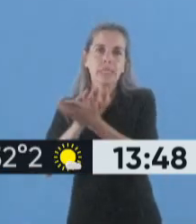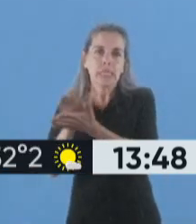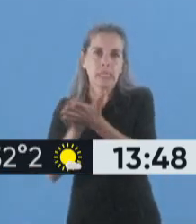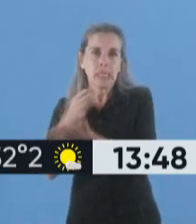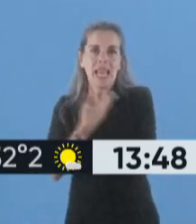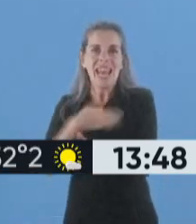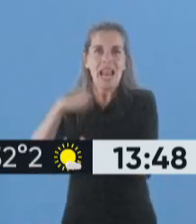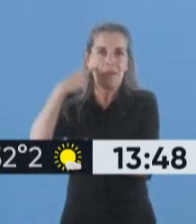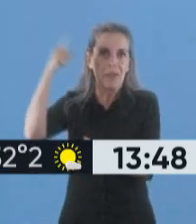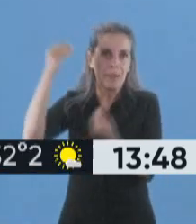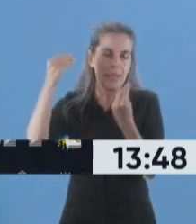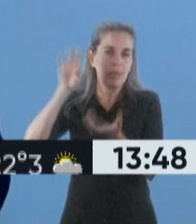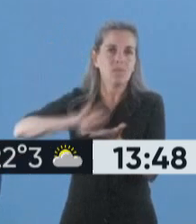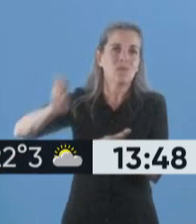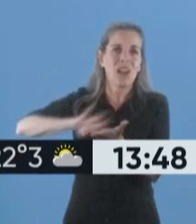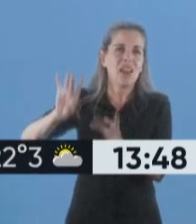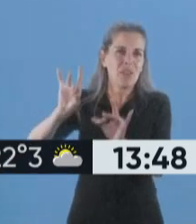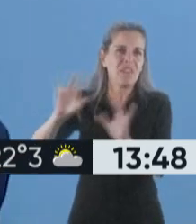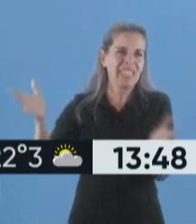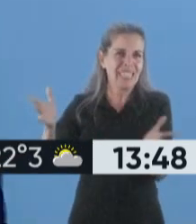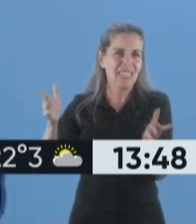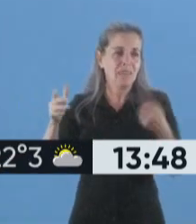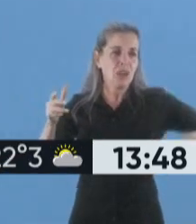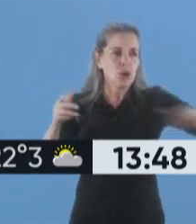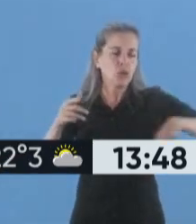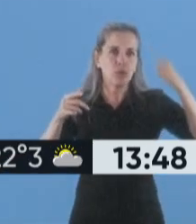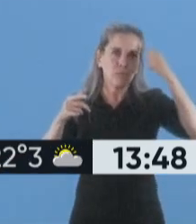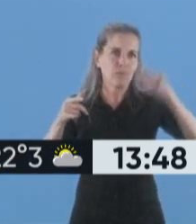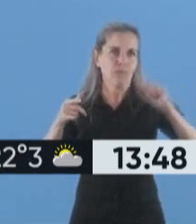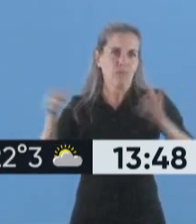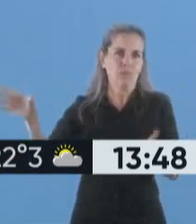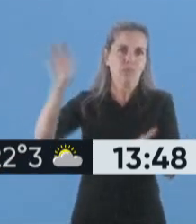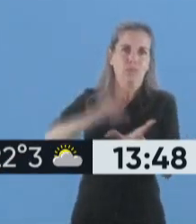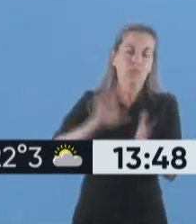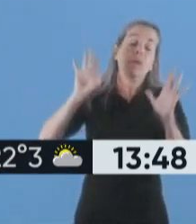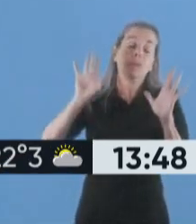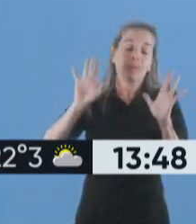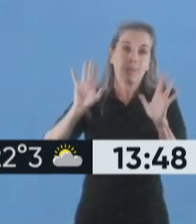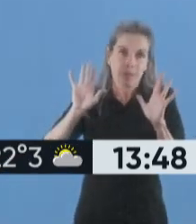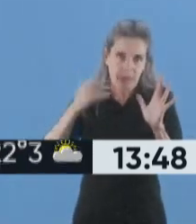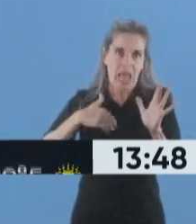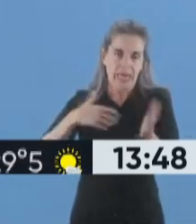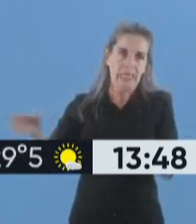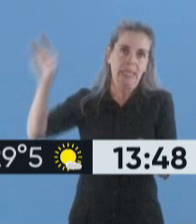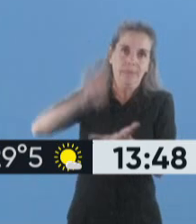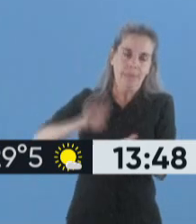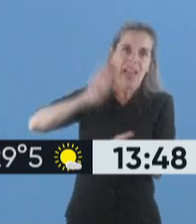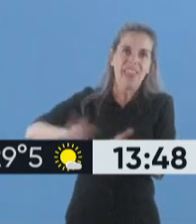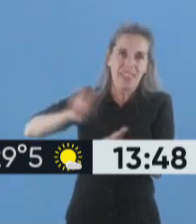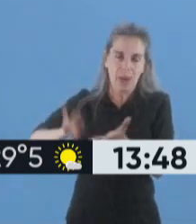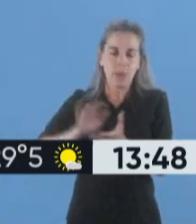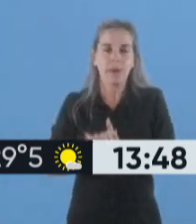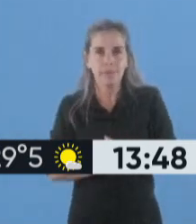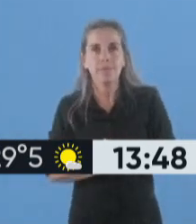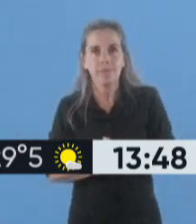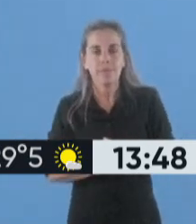que hubiéramos no haber tomado nunca, pero que finalmente la Argentina la había tomado.